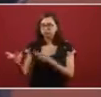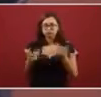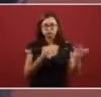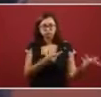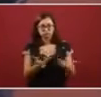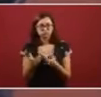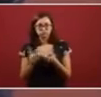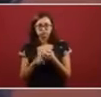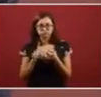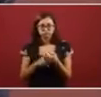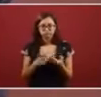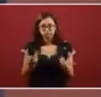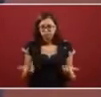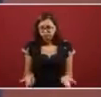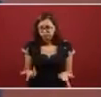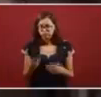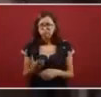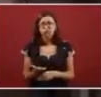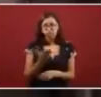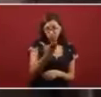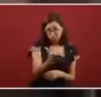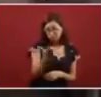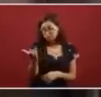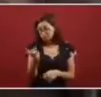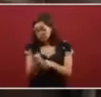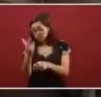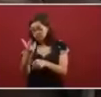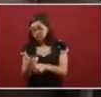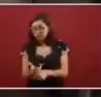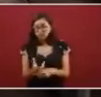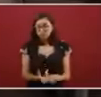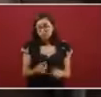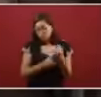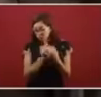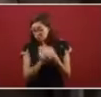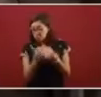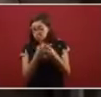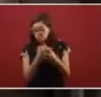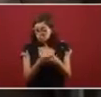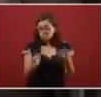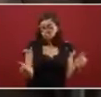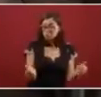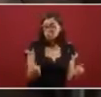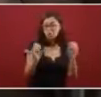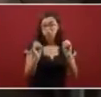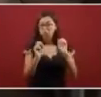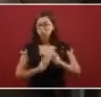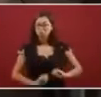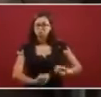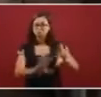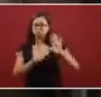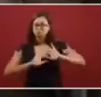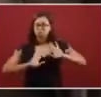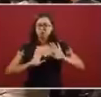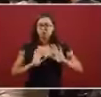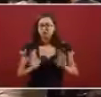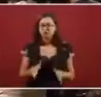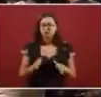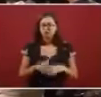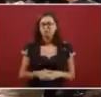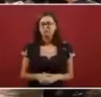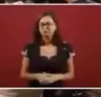pregunta a usted y al secretario de Educación Pública es: ¿se va a resolver el problema de estos chicos o se les va a dejar en el abandono? Se